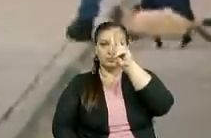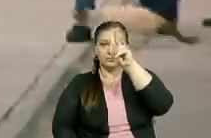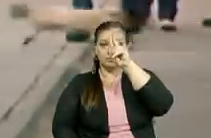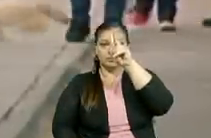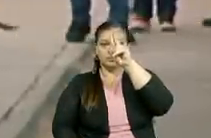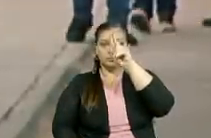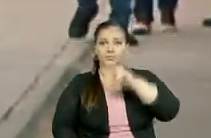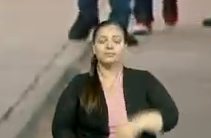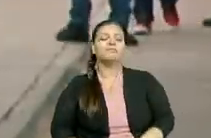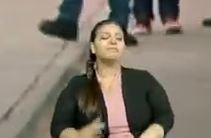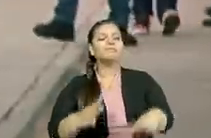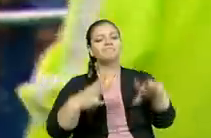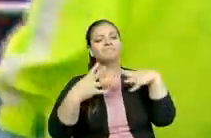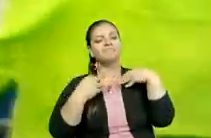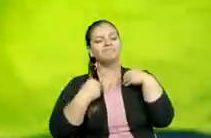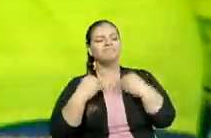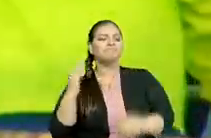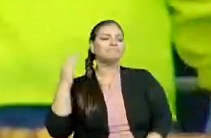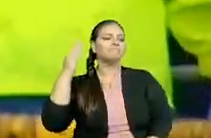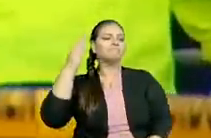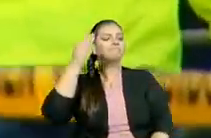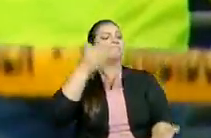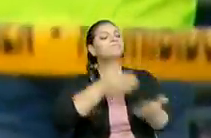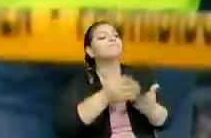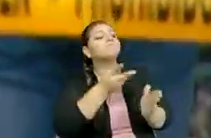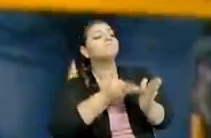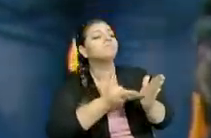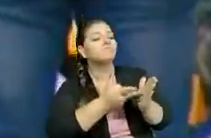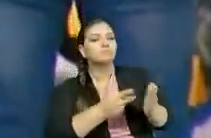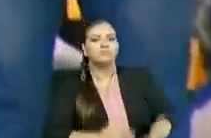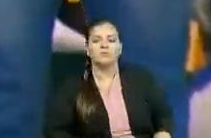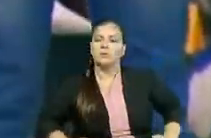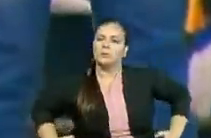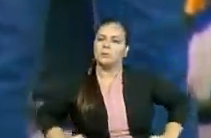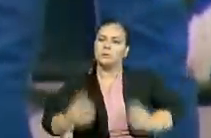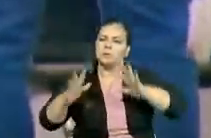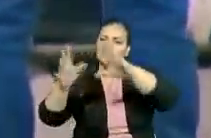parientes que se encarguen de llevar los paquetes hasta un botadero